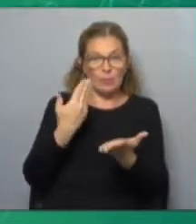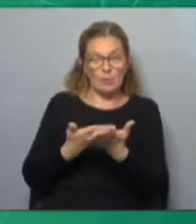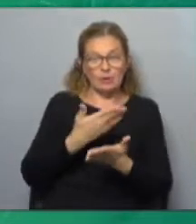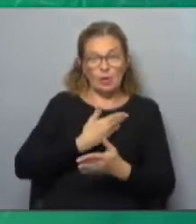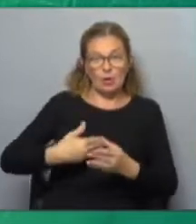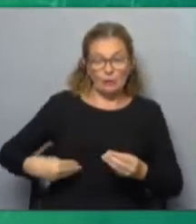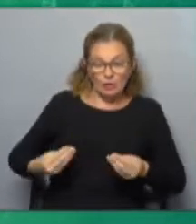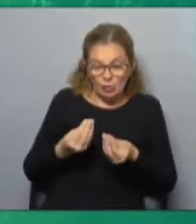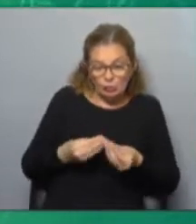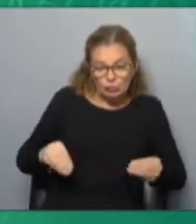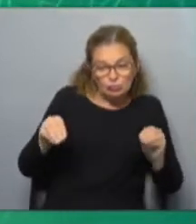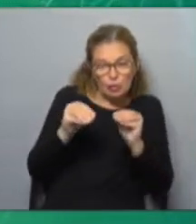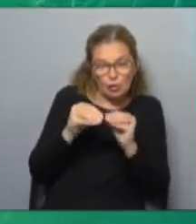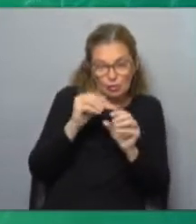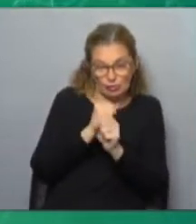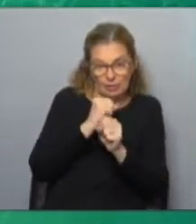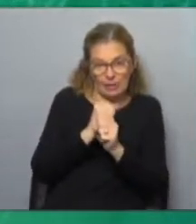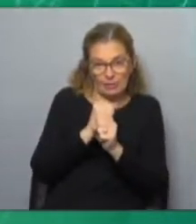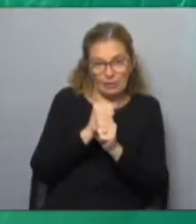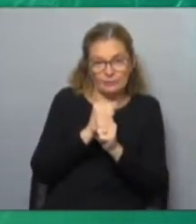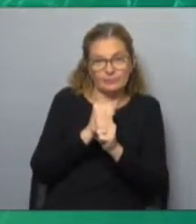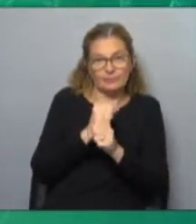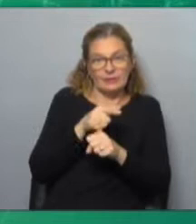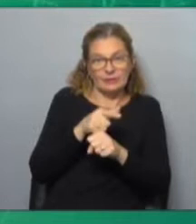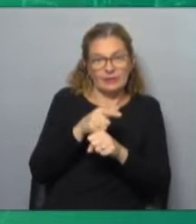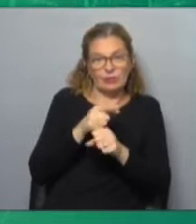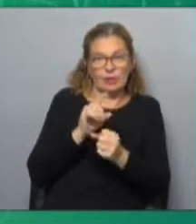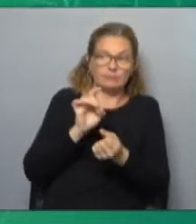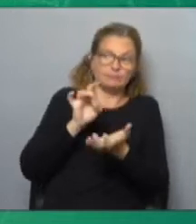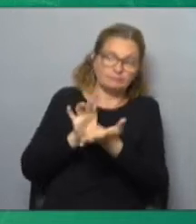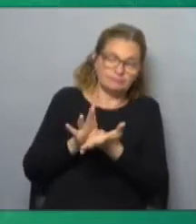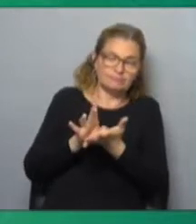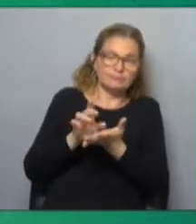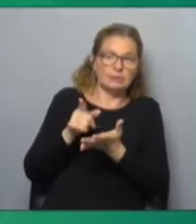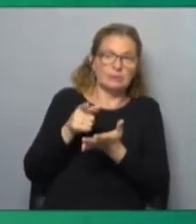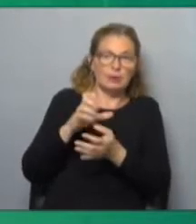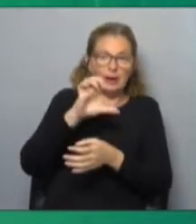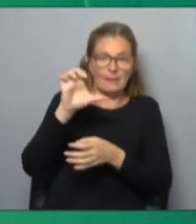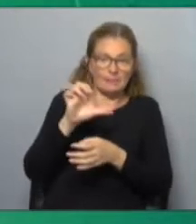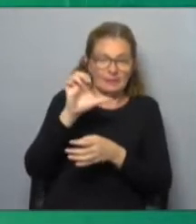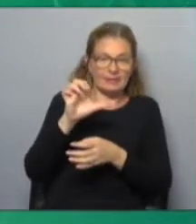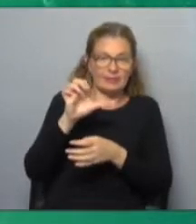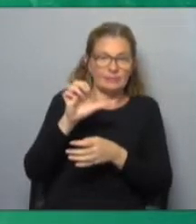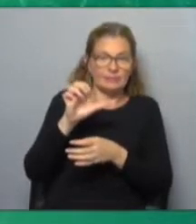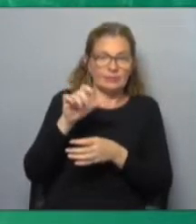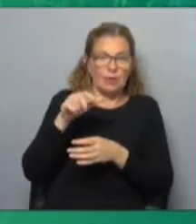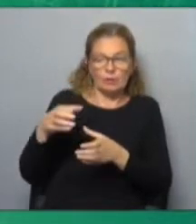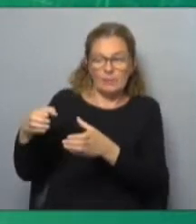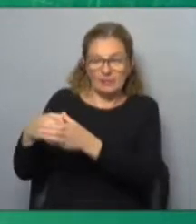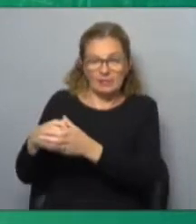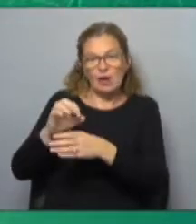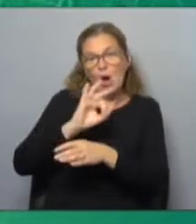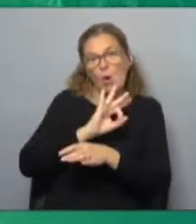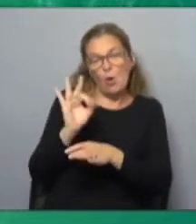involucraría a todos, a todos los trabajadores que sean desafectados por parte de la empresa Montecón, ya sean de plantilla o